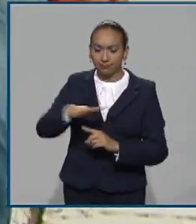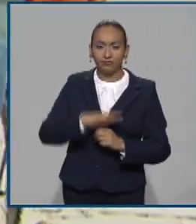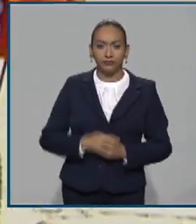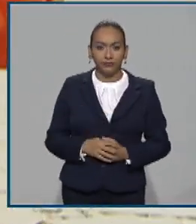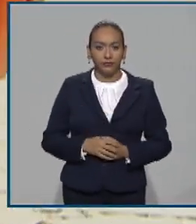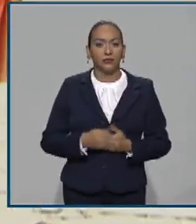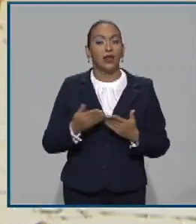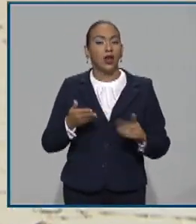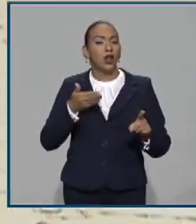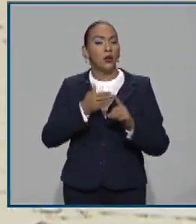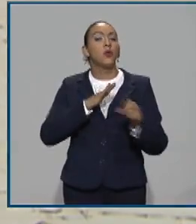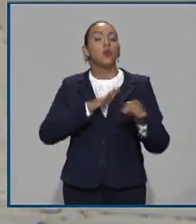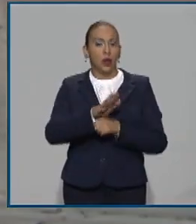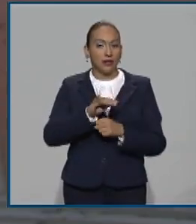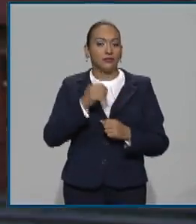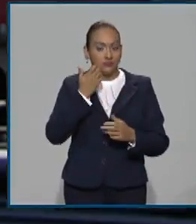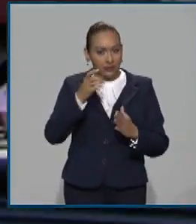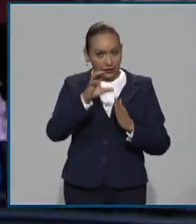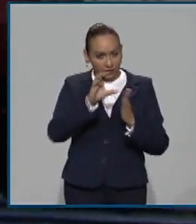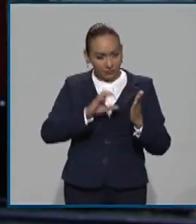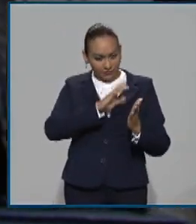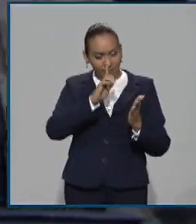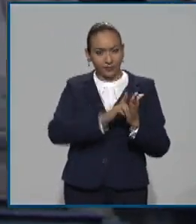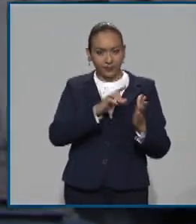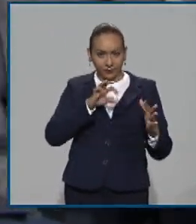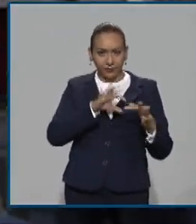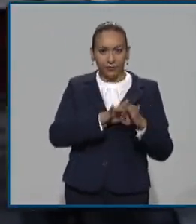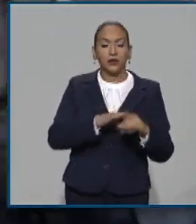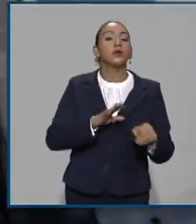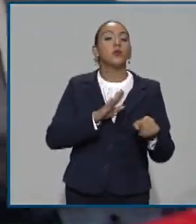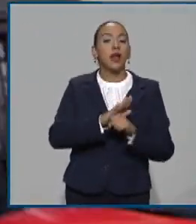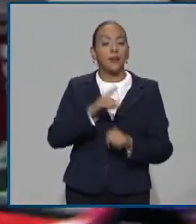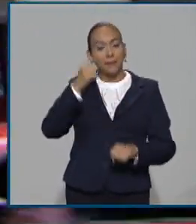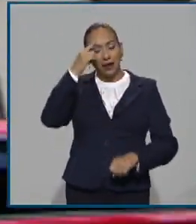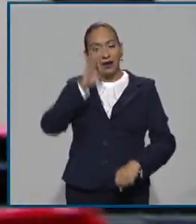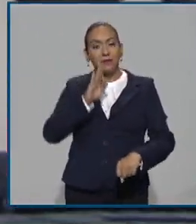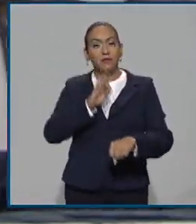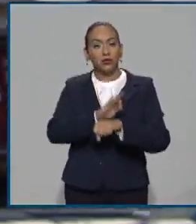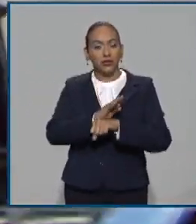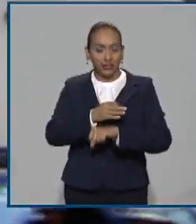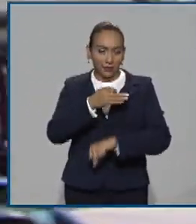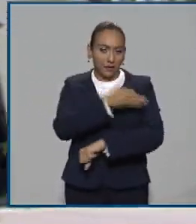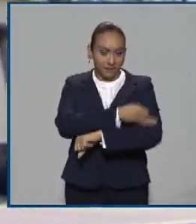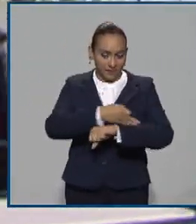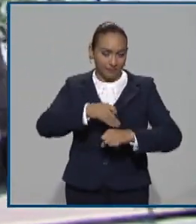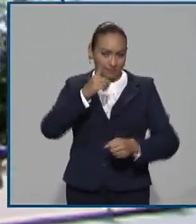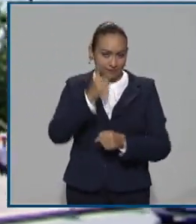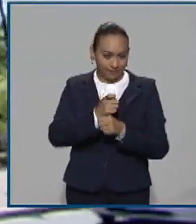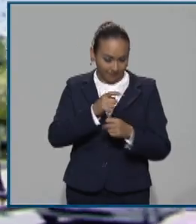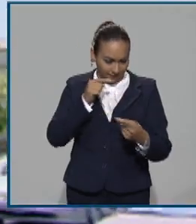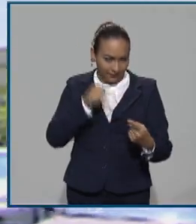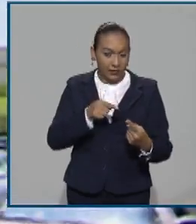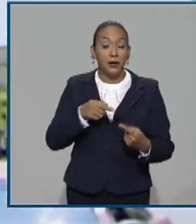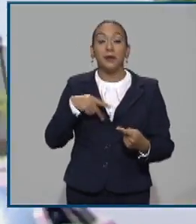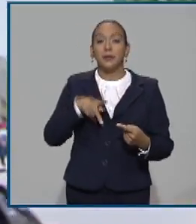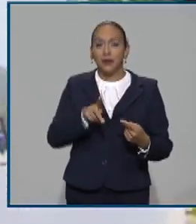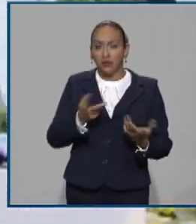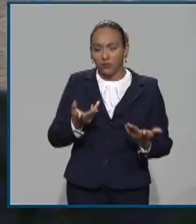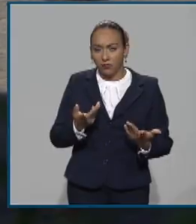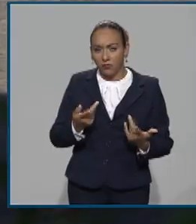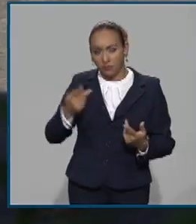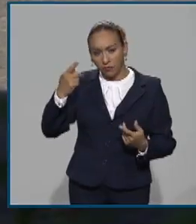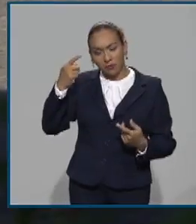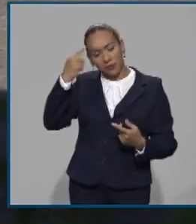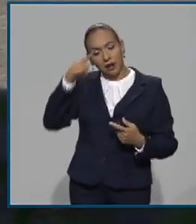impugnada perseguía un fin constitucionalmente legítimo relacionado con la protección de la unidad familiar, no resultaba idónea ni adecuada